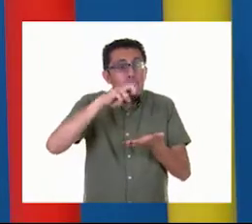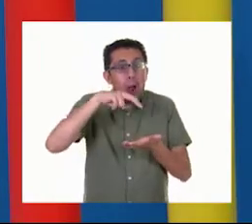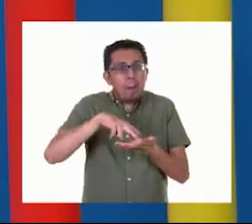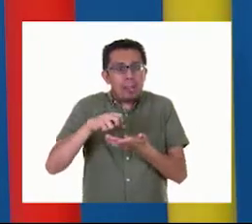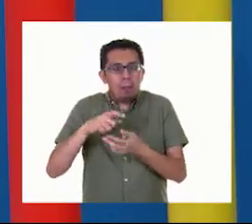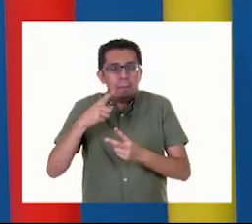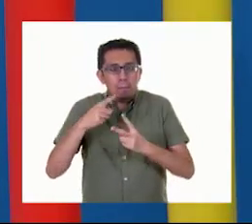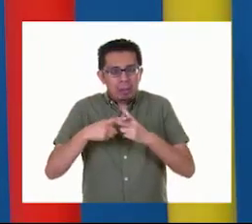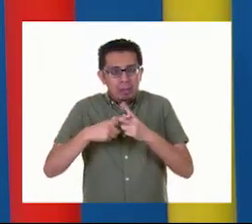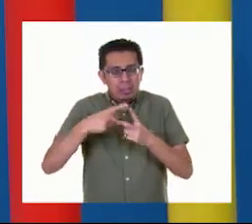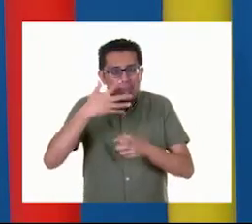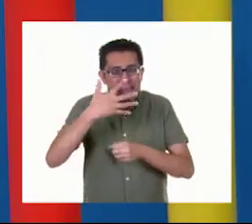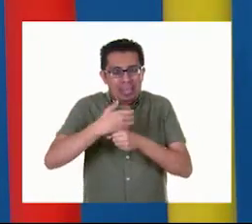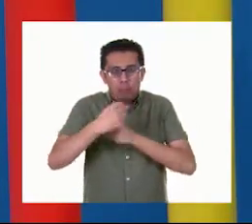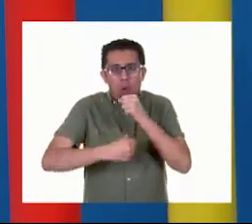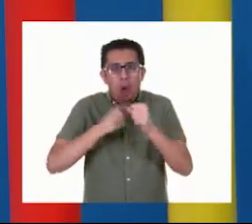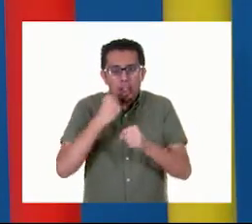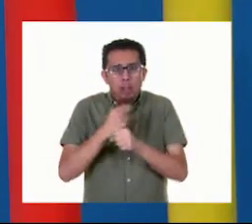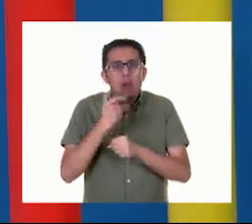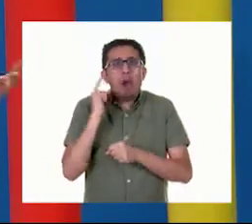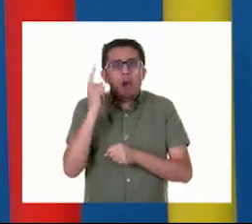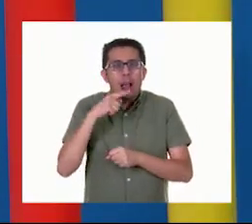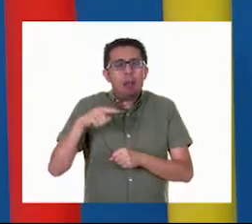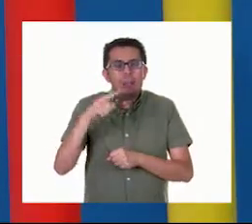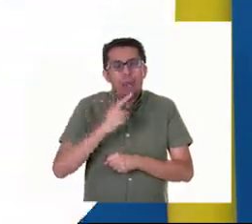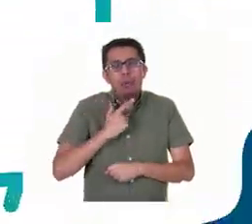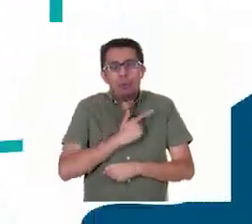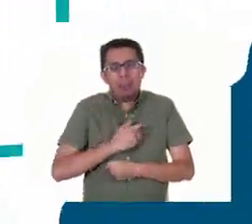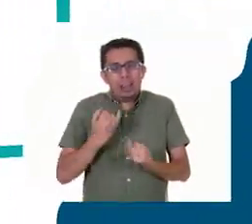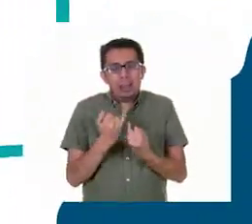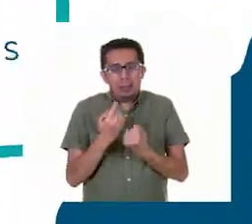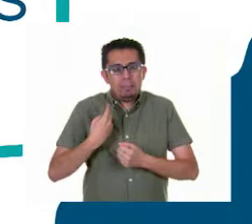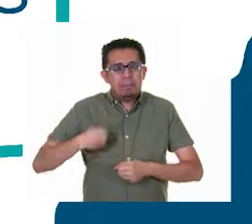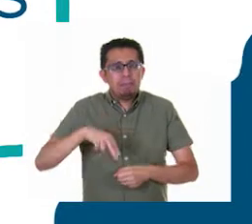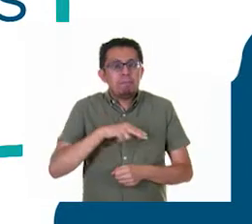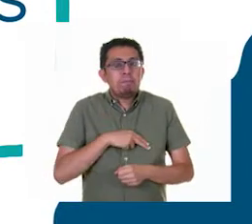de quinto grado, y espero que lo hayan disfrutado tanto como nosotros.